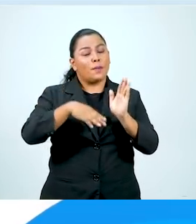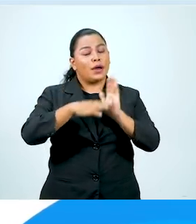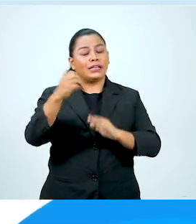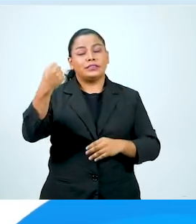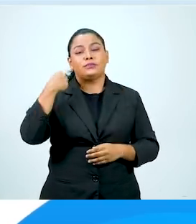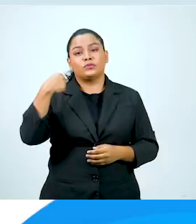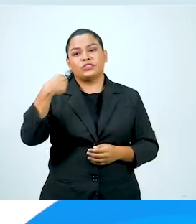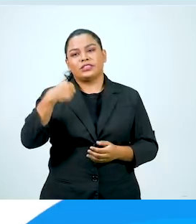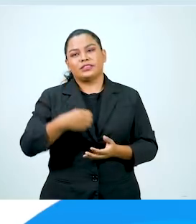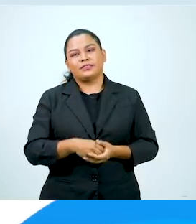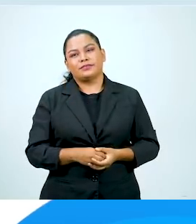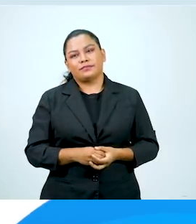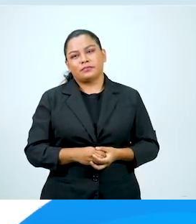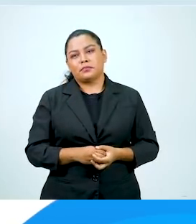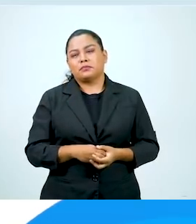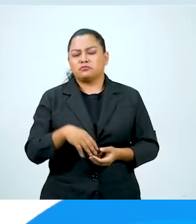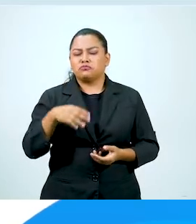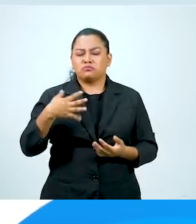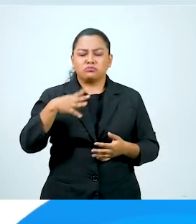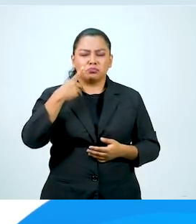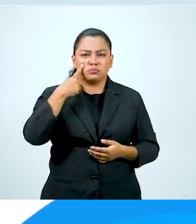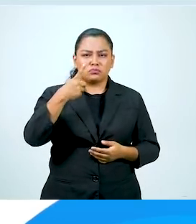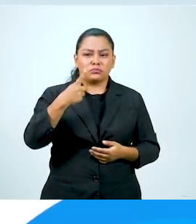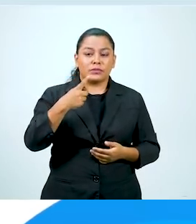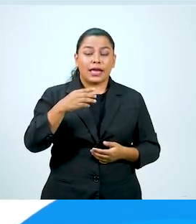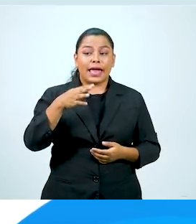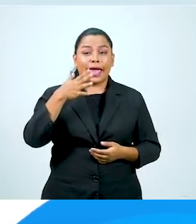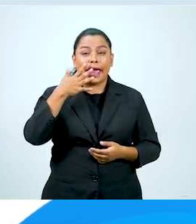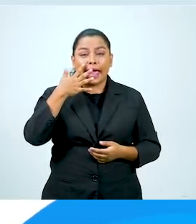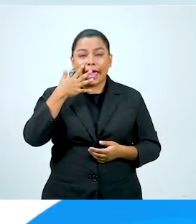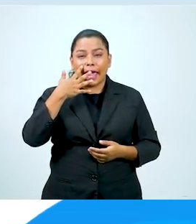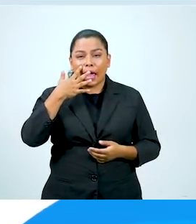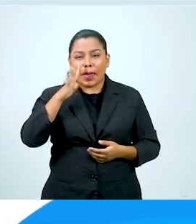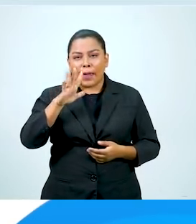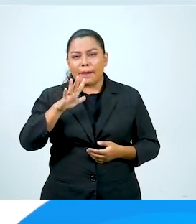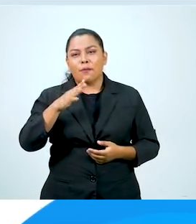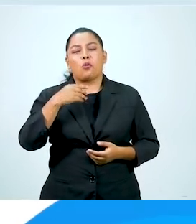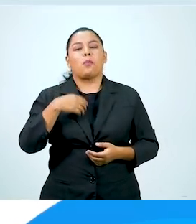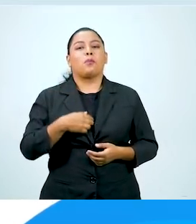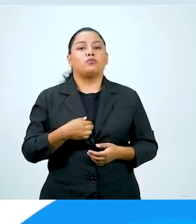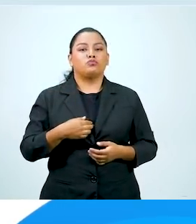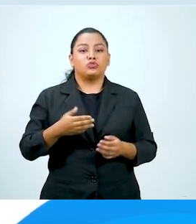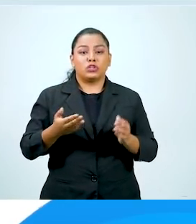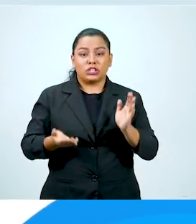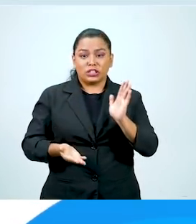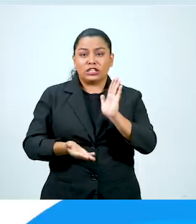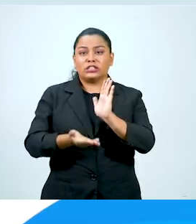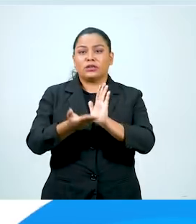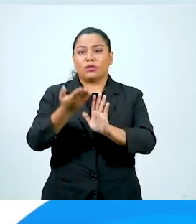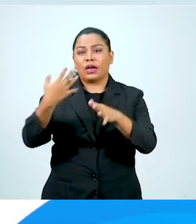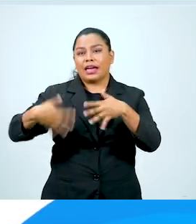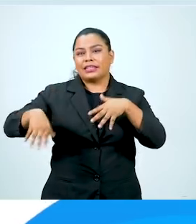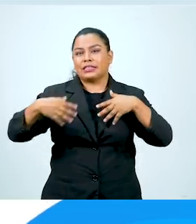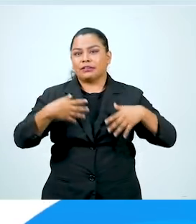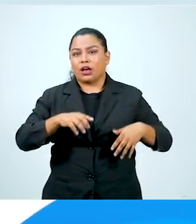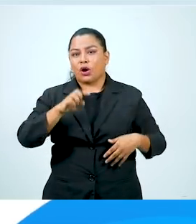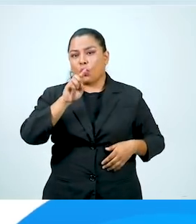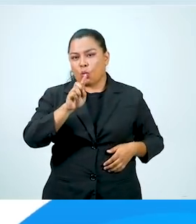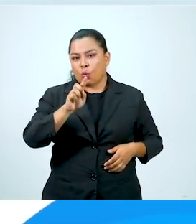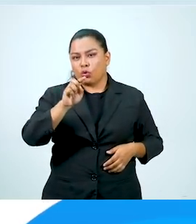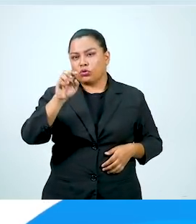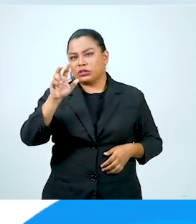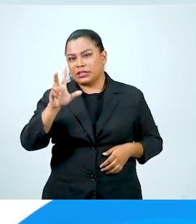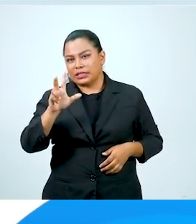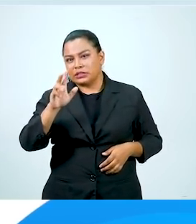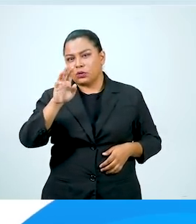los priorizados. Como podemos ver, en este ejemplo, se asigna el desarrollo de las actividades